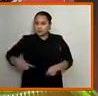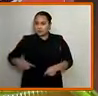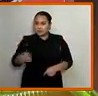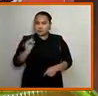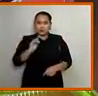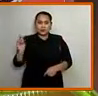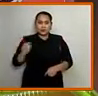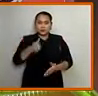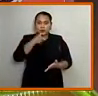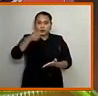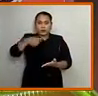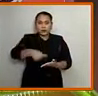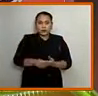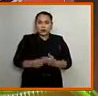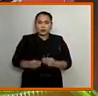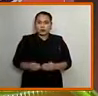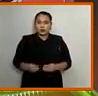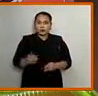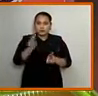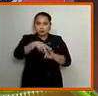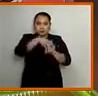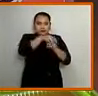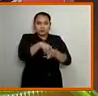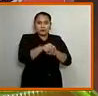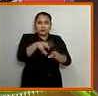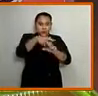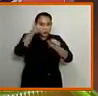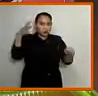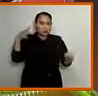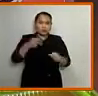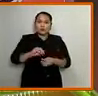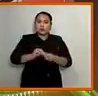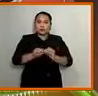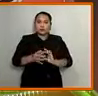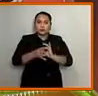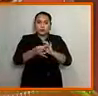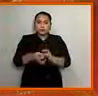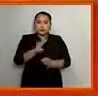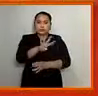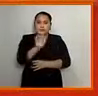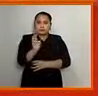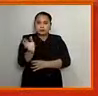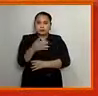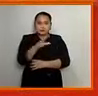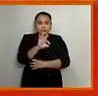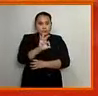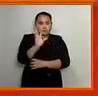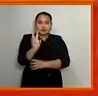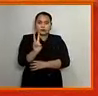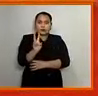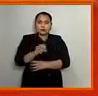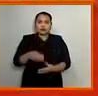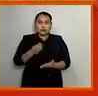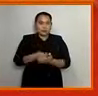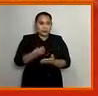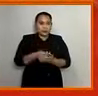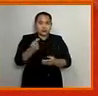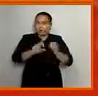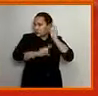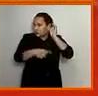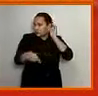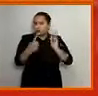carta astrológica Capricornio, números relativos el 97 y el 47. Pero vamos a aumentar su dinero con más uno,